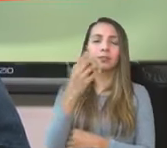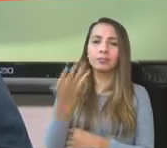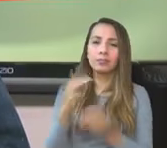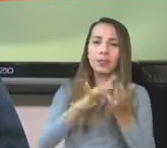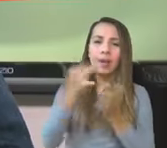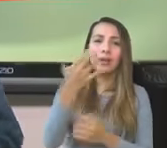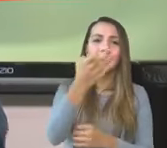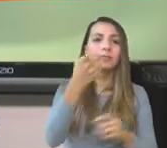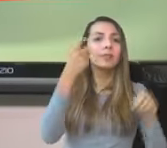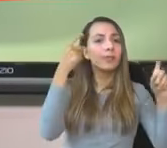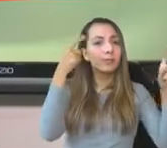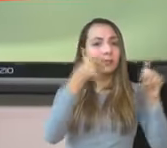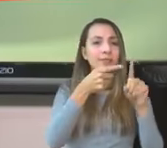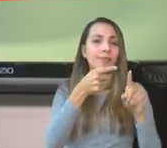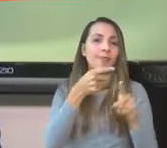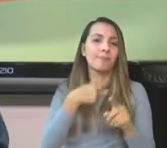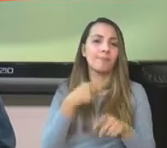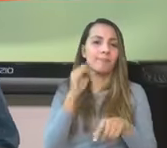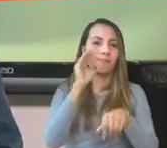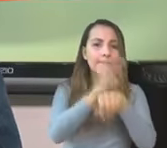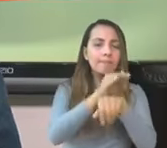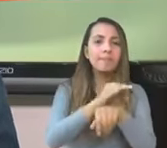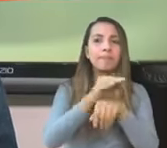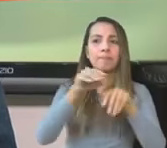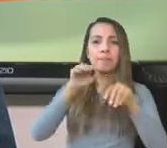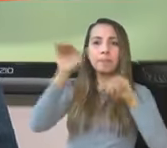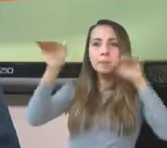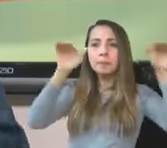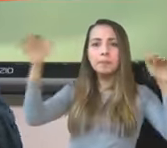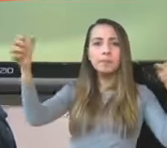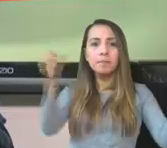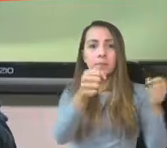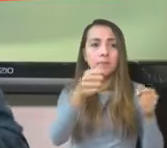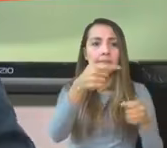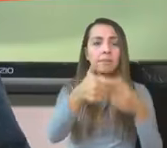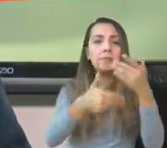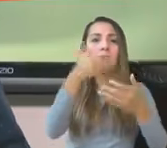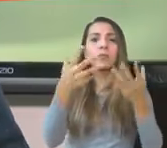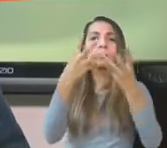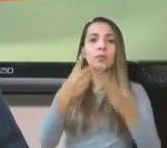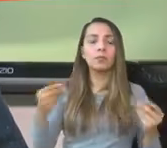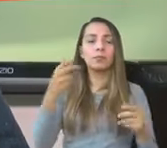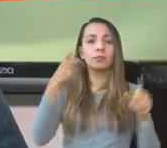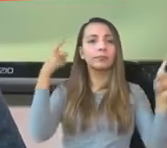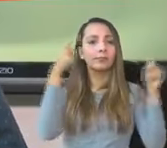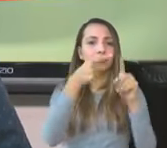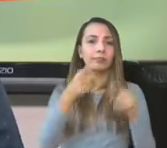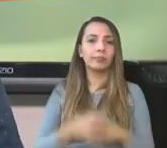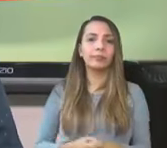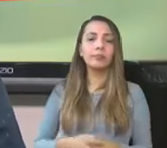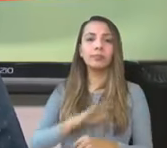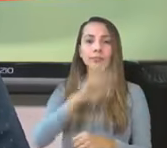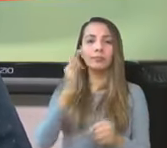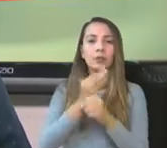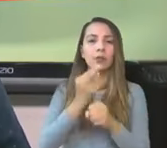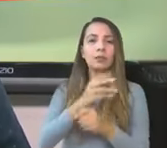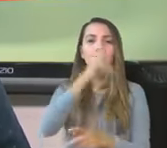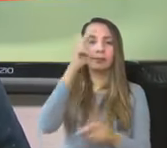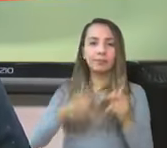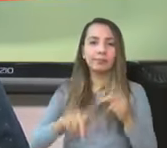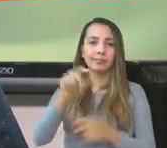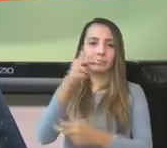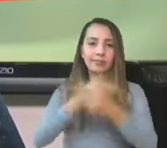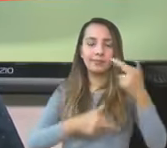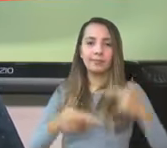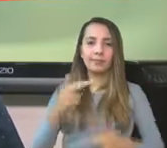CNR y Lánzate a ser un vínculo de comunicación en poder servir a la sociedad, darle voz a la sociedad. Vamos a hacer el corte y